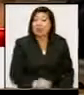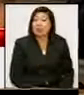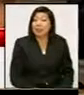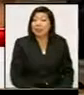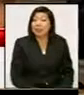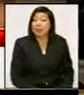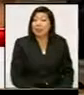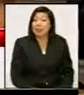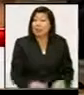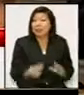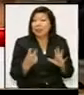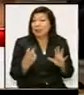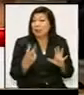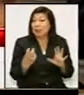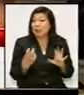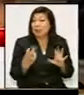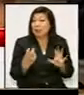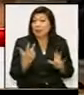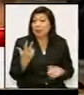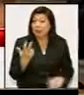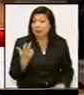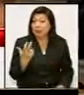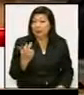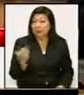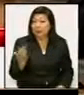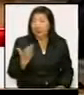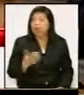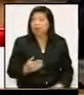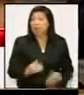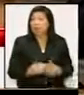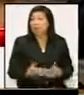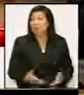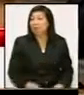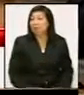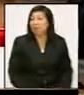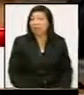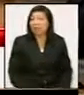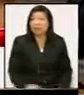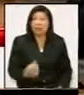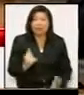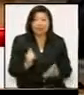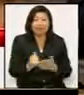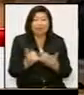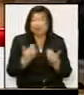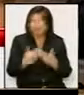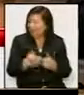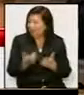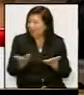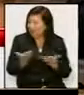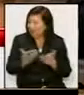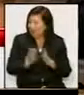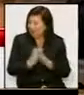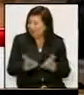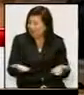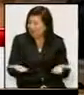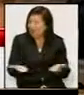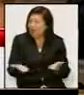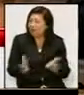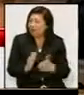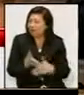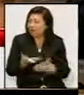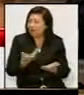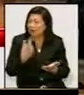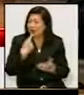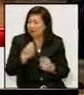los 7 soles, esos 3 soles que nos harían un favor, nos está haciendo entender que esta empresa nos hace un favor a través de